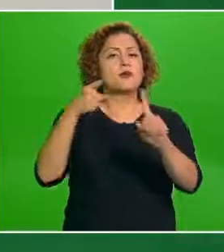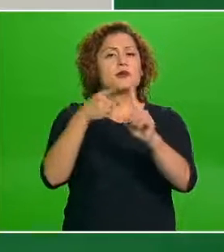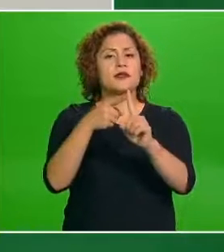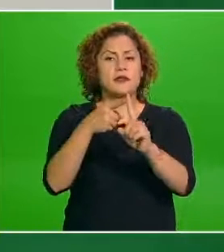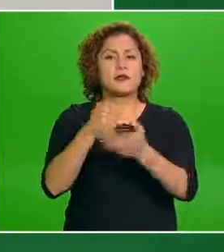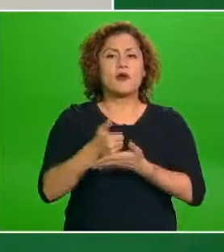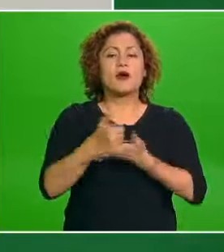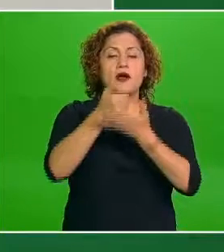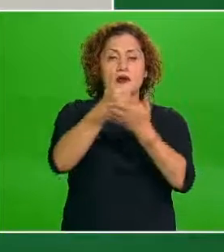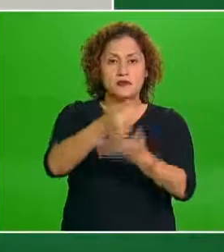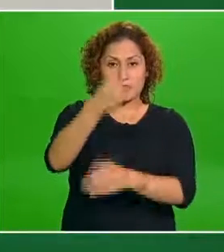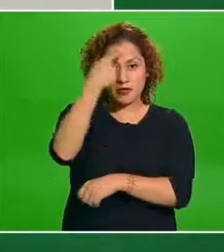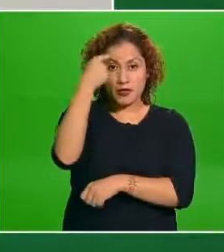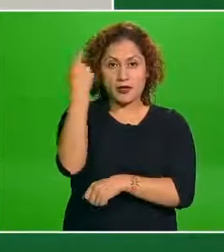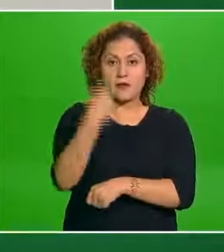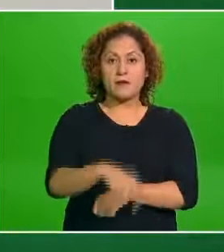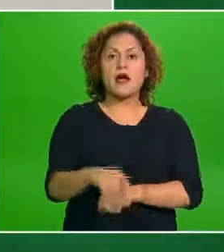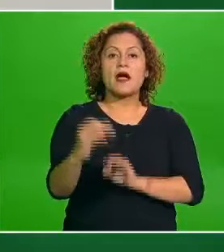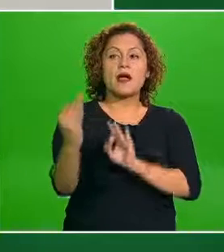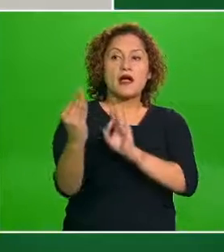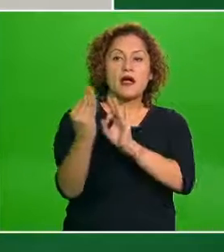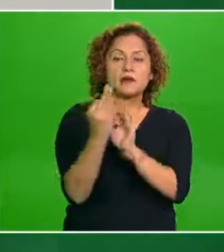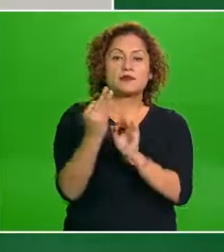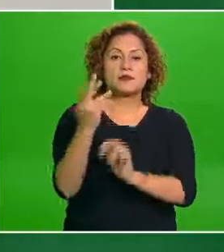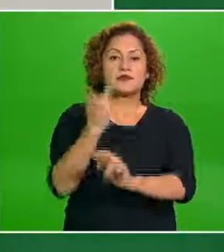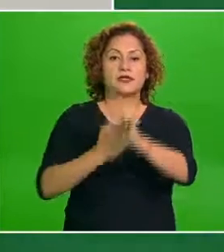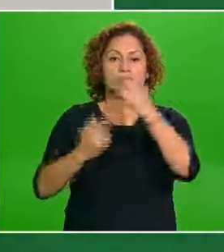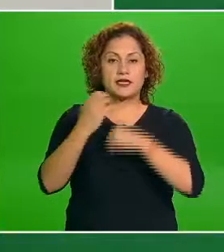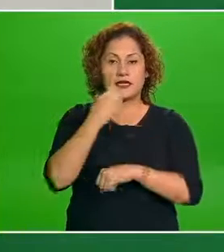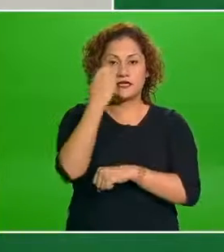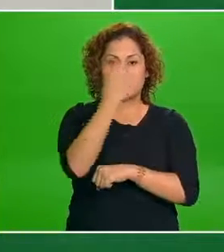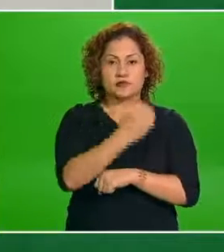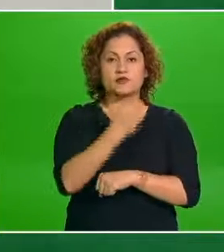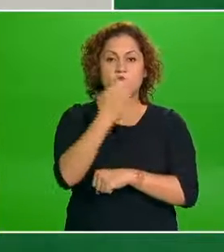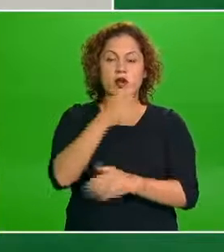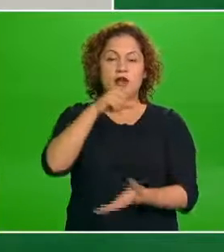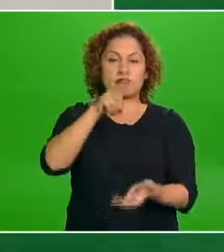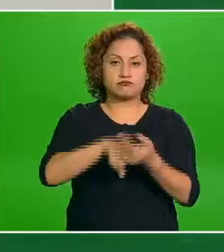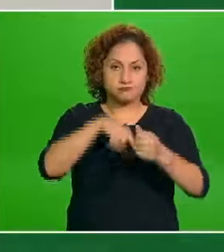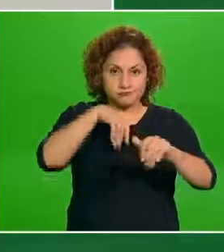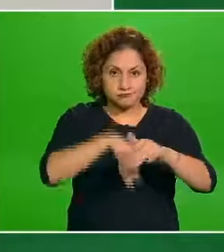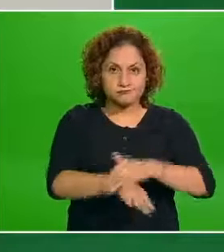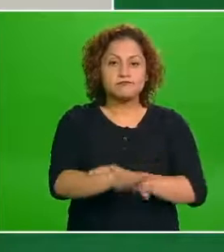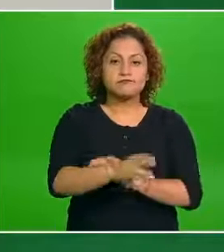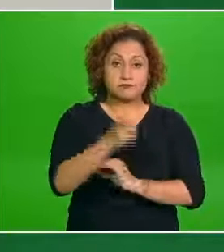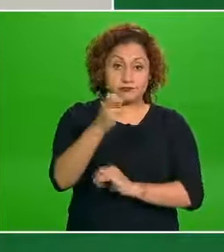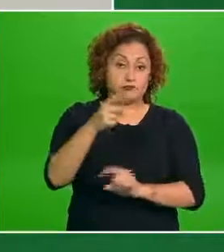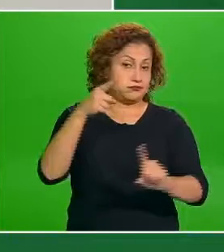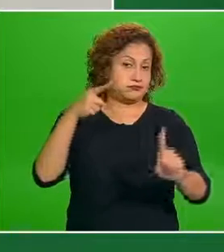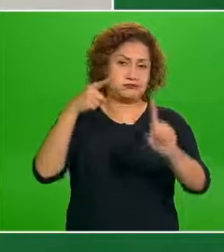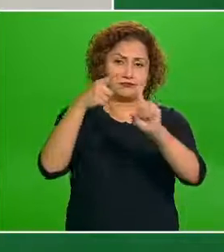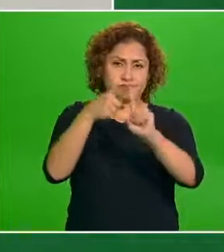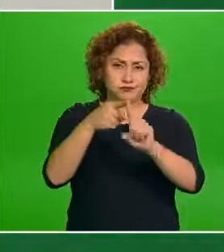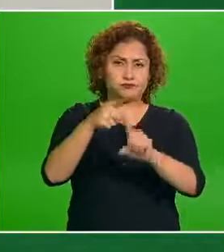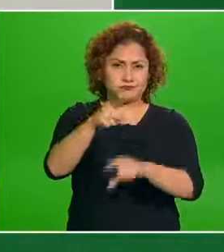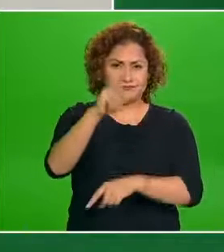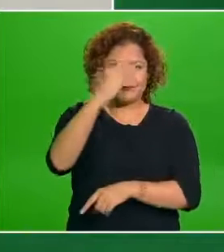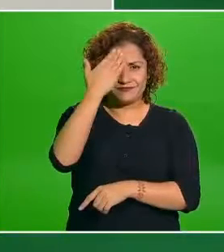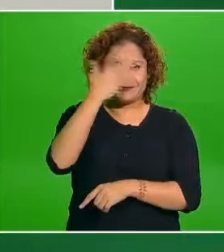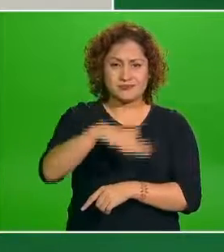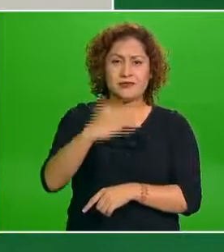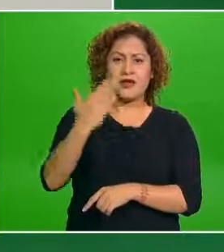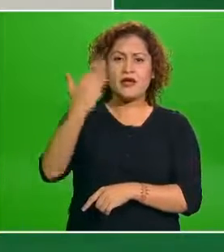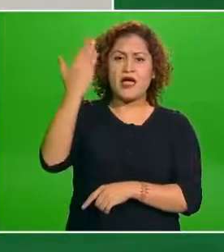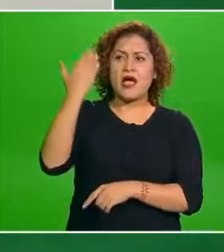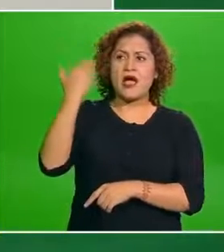al regreso a clases de manera presencial. Recordemos que este es un objetivo que se ha planteado desde todos los